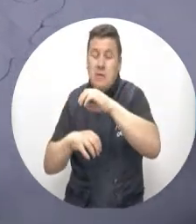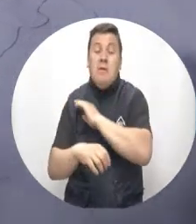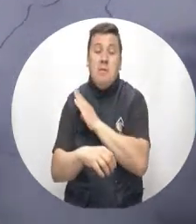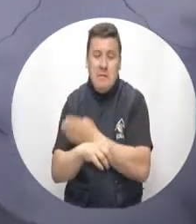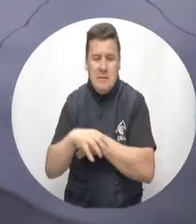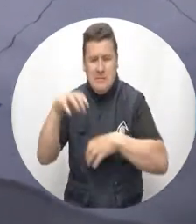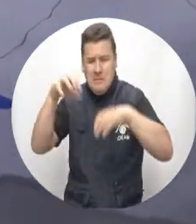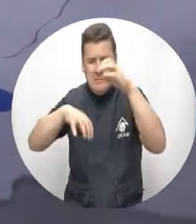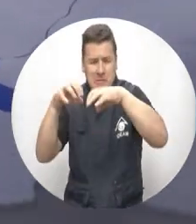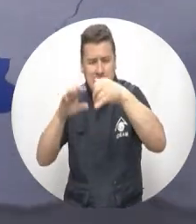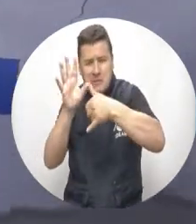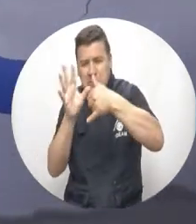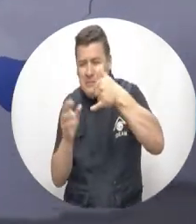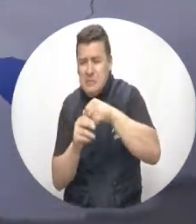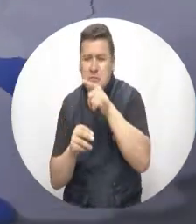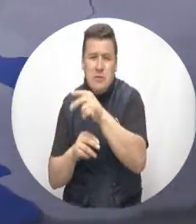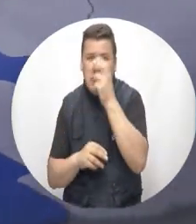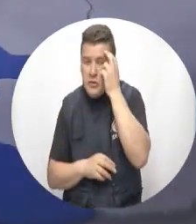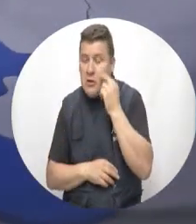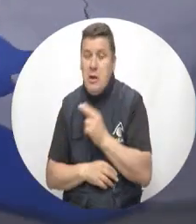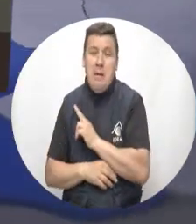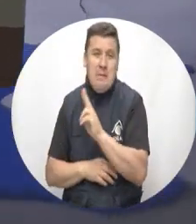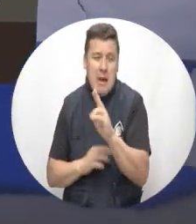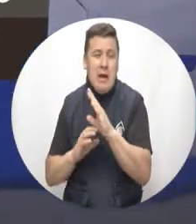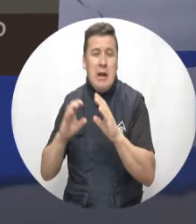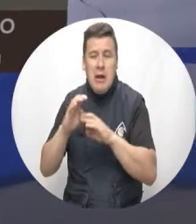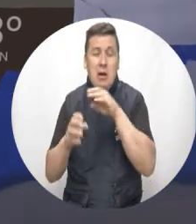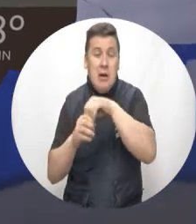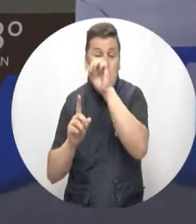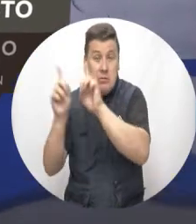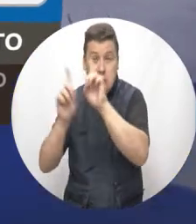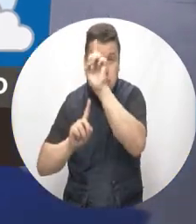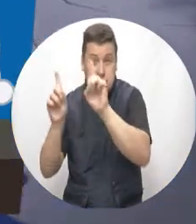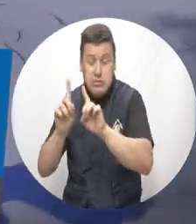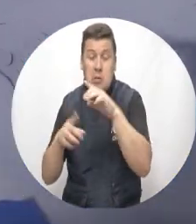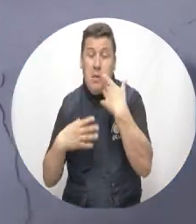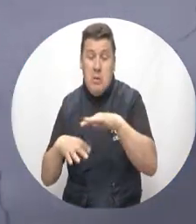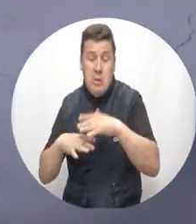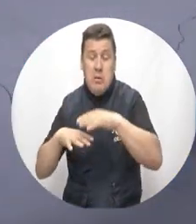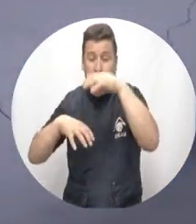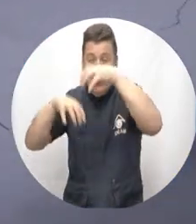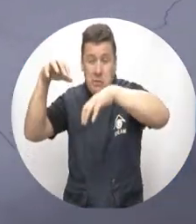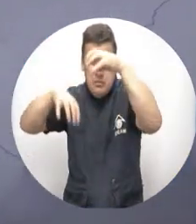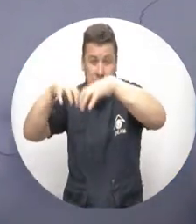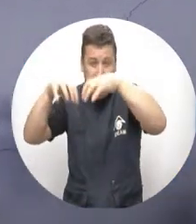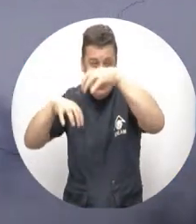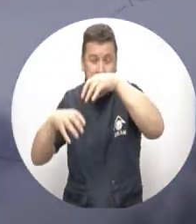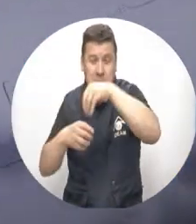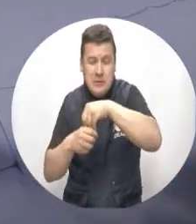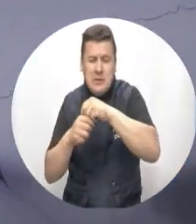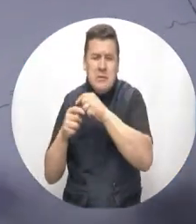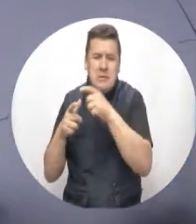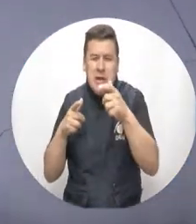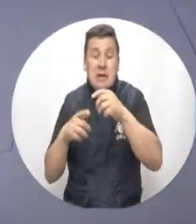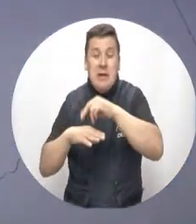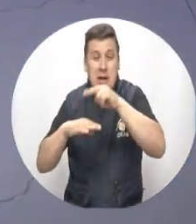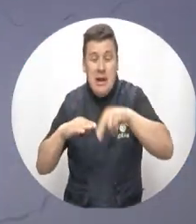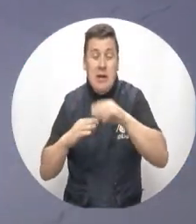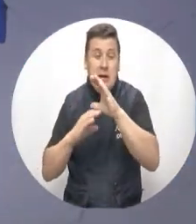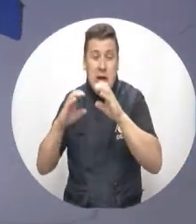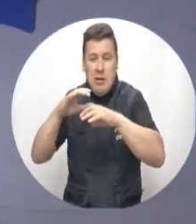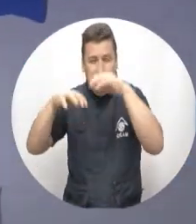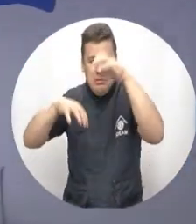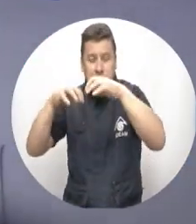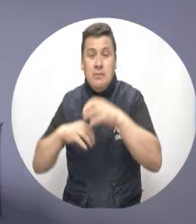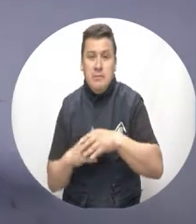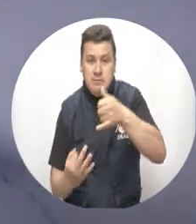se avecinan lluvias con tendencias eléctricas en Chocó, Valle y Cauca. El resto de la región enfrentará lluvias variables como en Nariño. Se mantiene